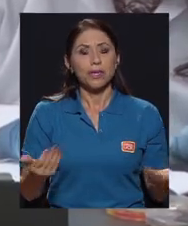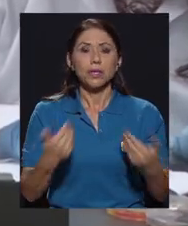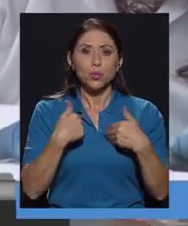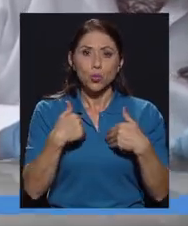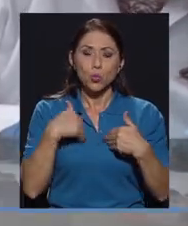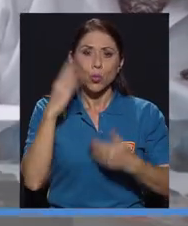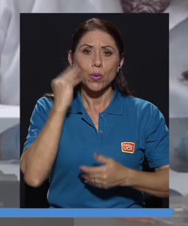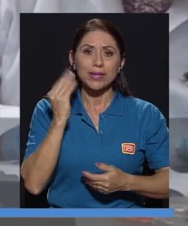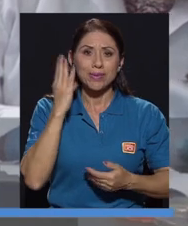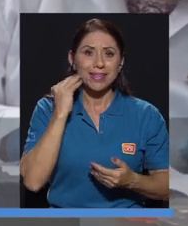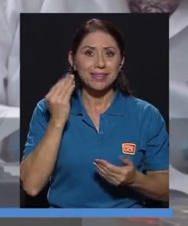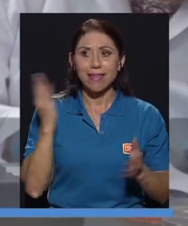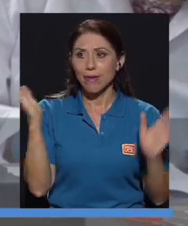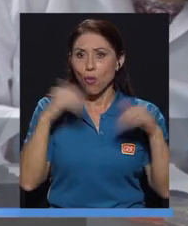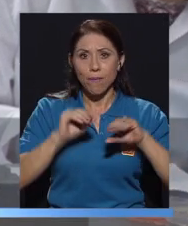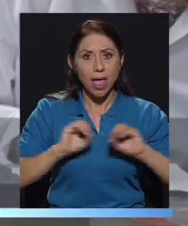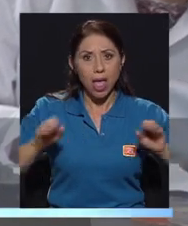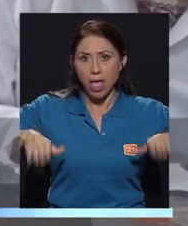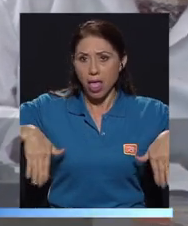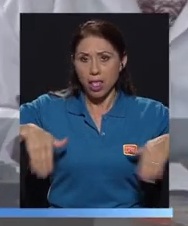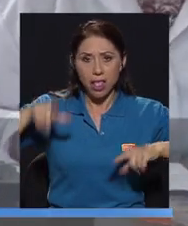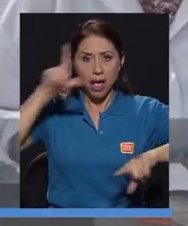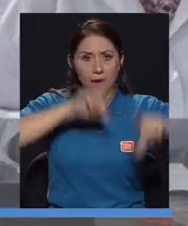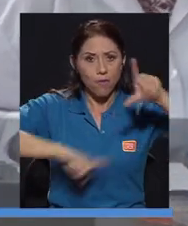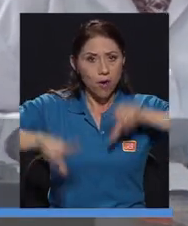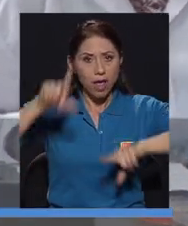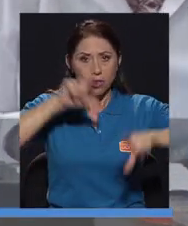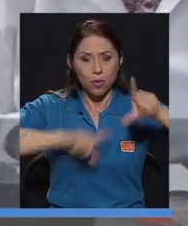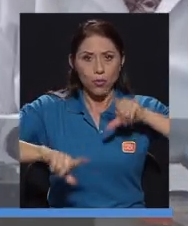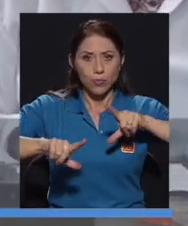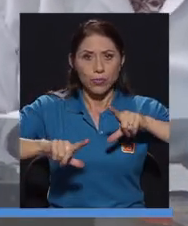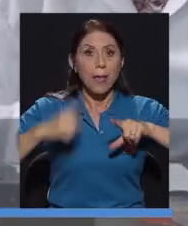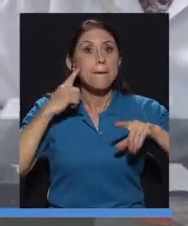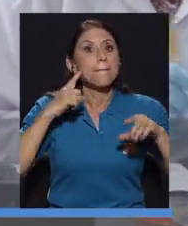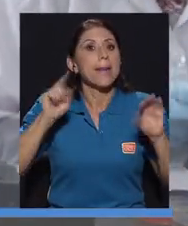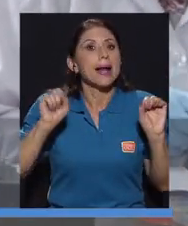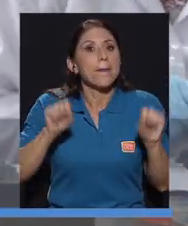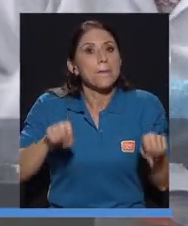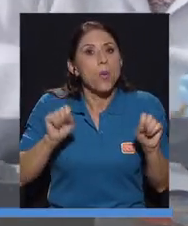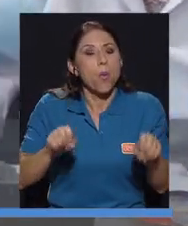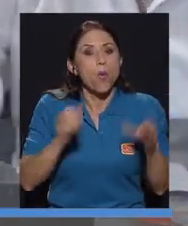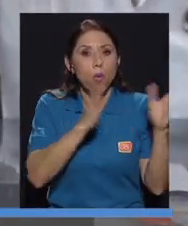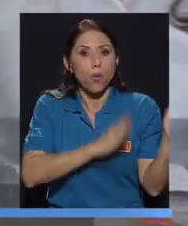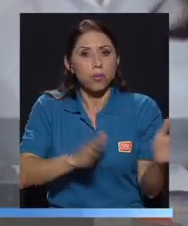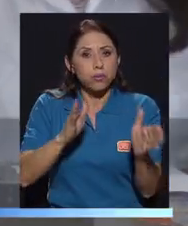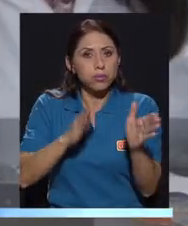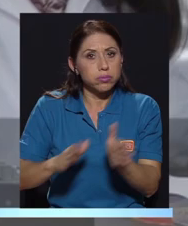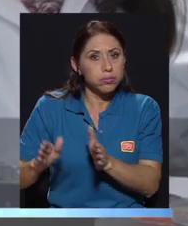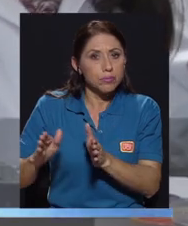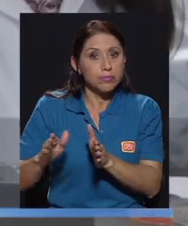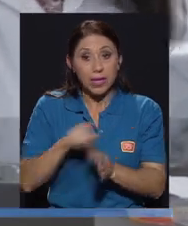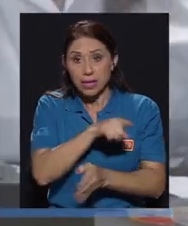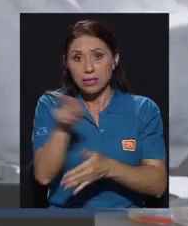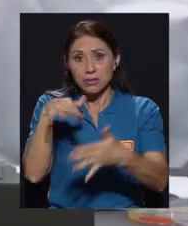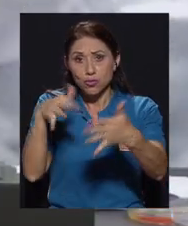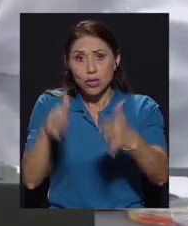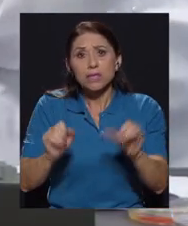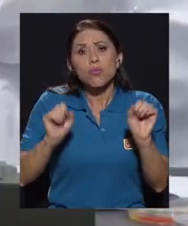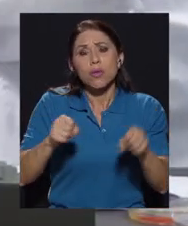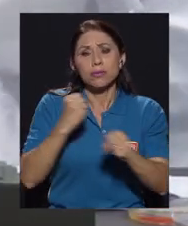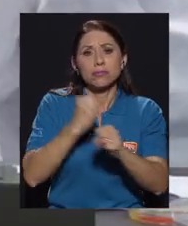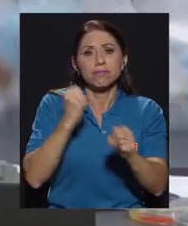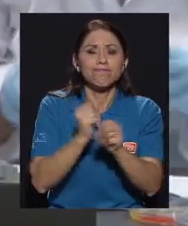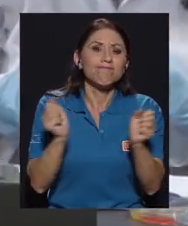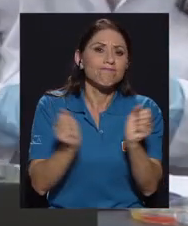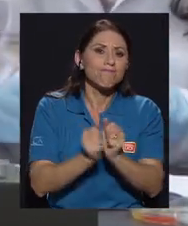sí tuve la experiencia que no teníamos laboratorio. Entonces, para poder organizar y que los estudiantes pudieran trabajar un poco